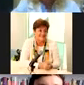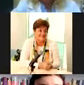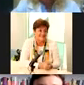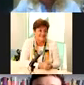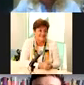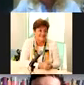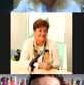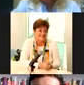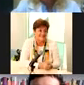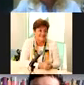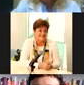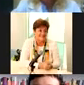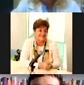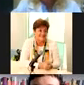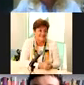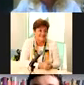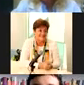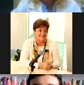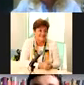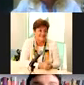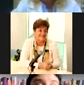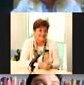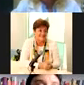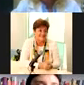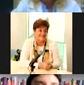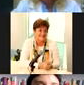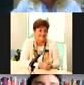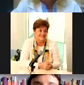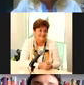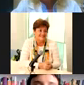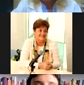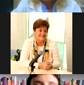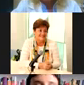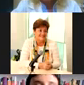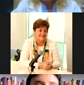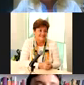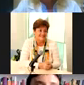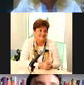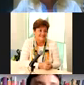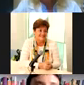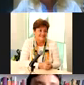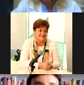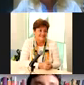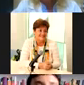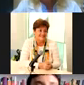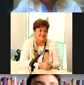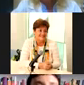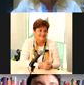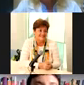introducción de Sandra, voy a comentarles, lo que quisiera compartir con ustedes es